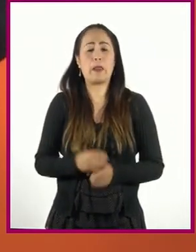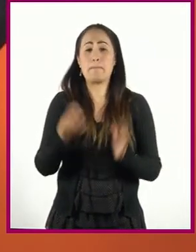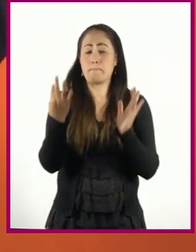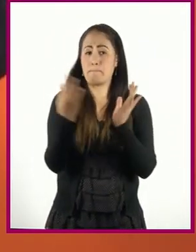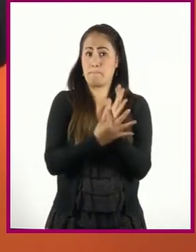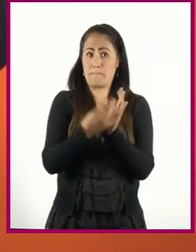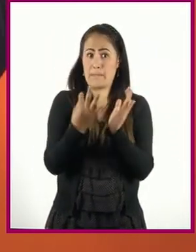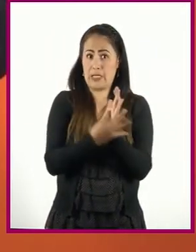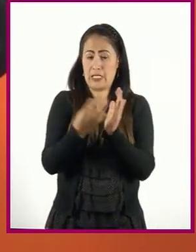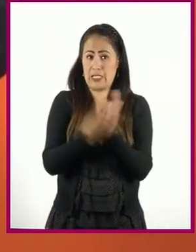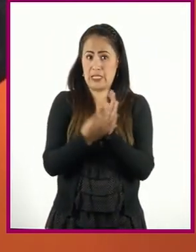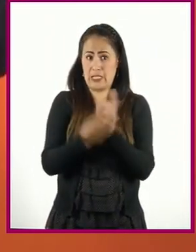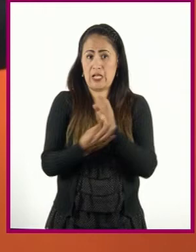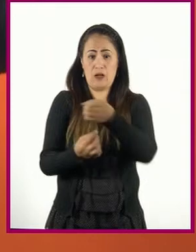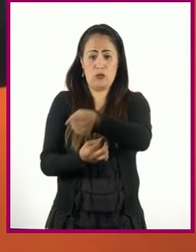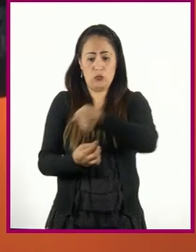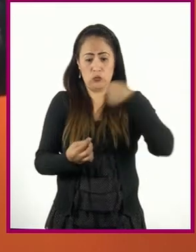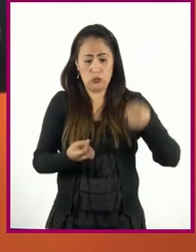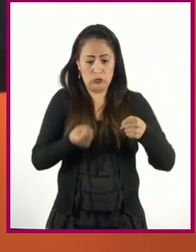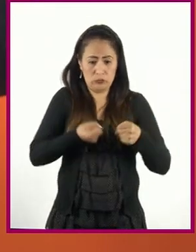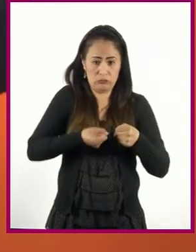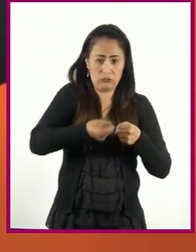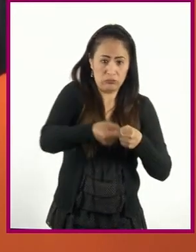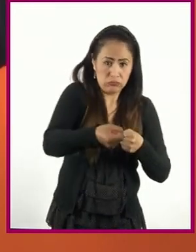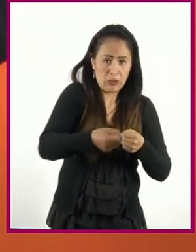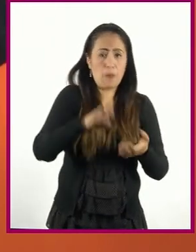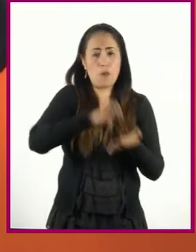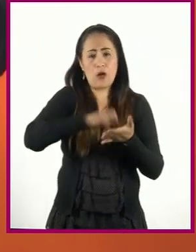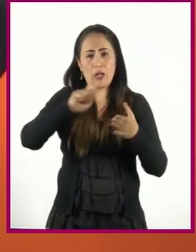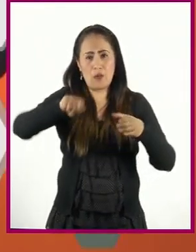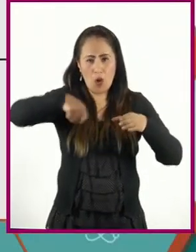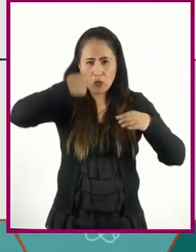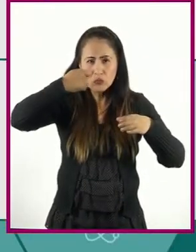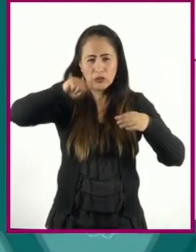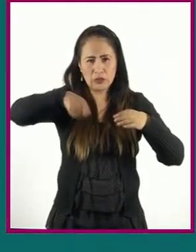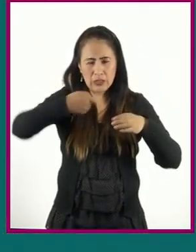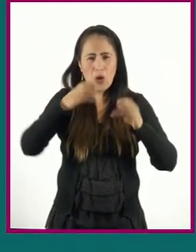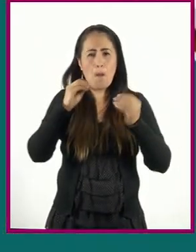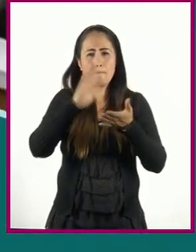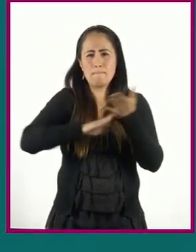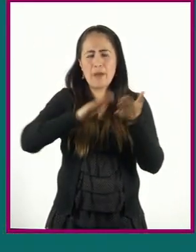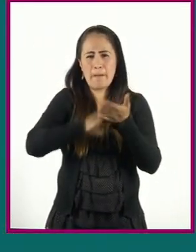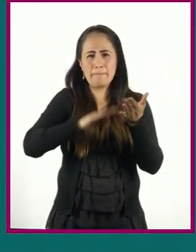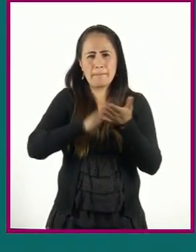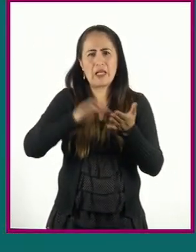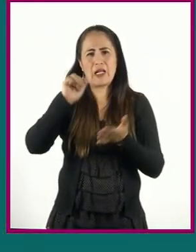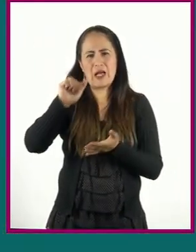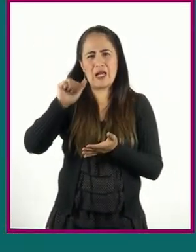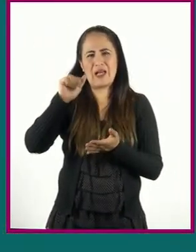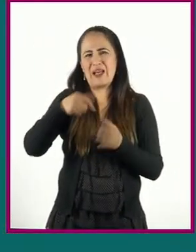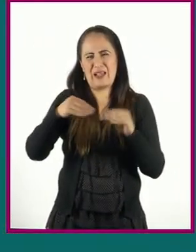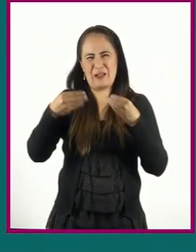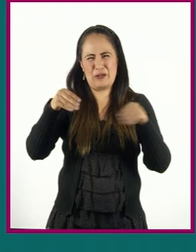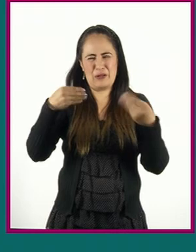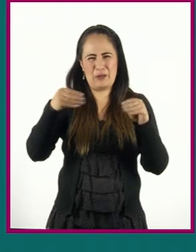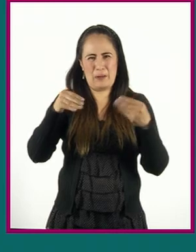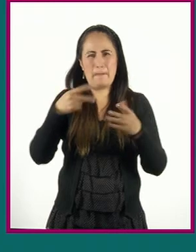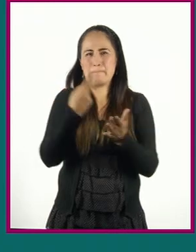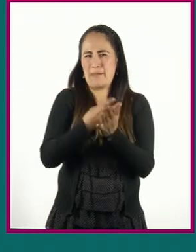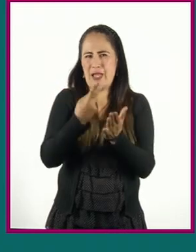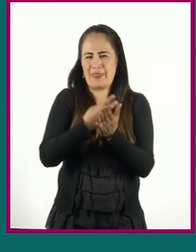introducir objetos metálicos como cucharas o papel aluminio. Esto se debe a que las ondas